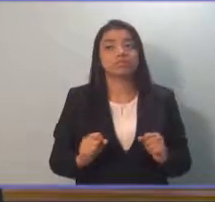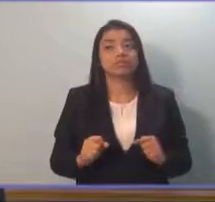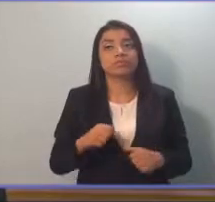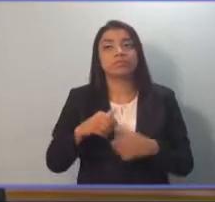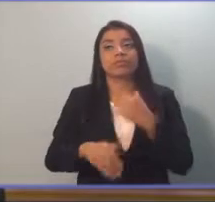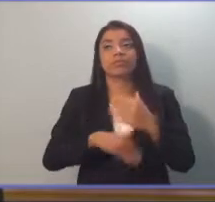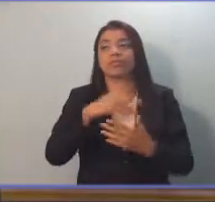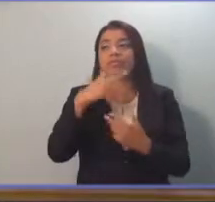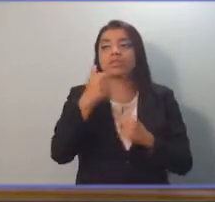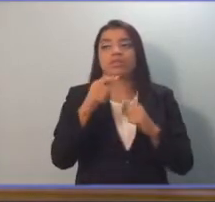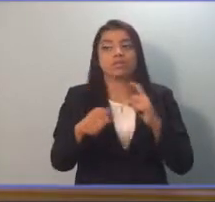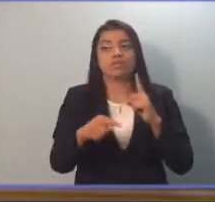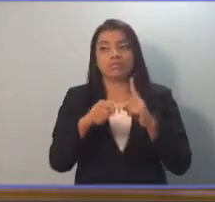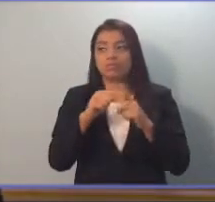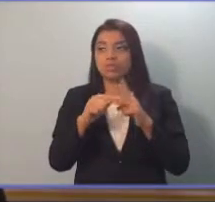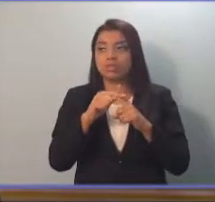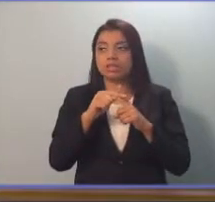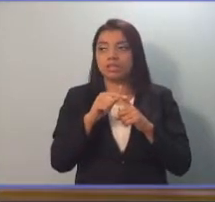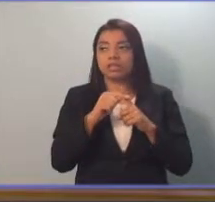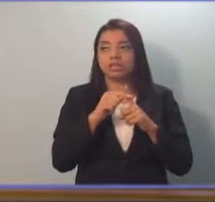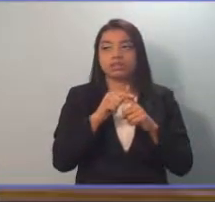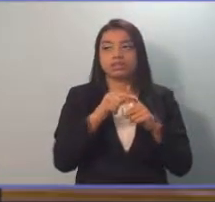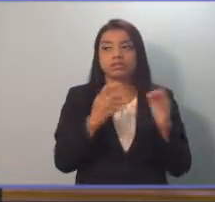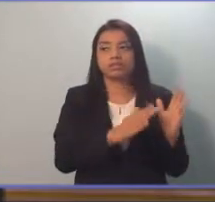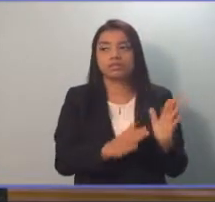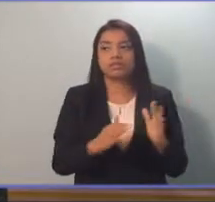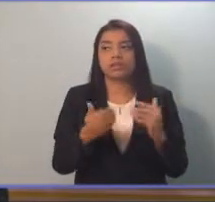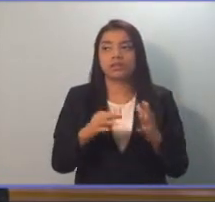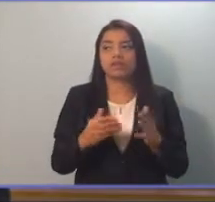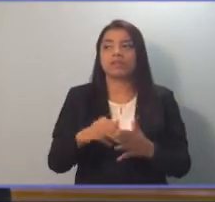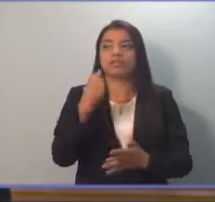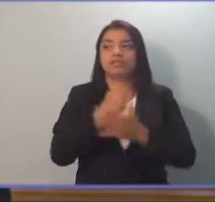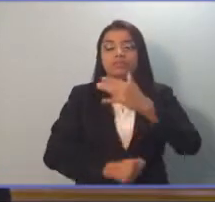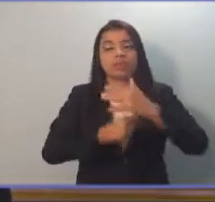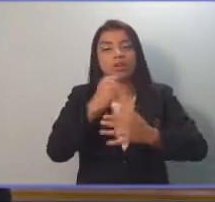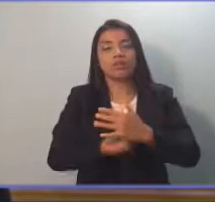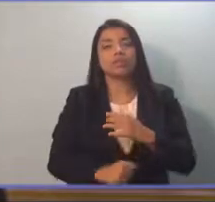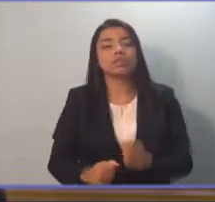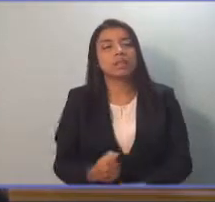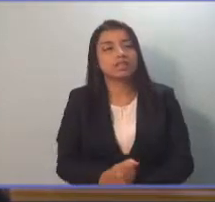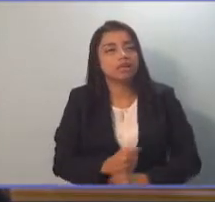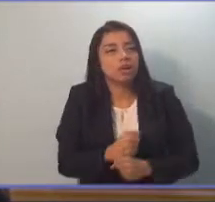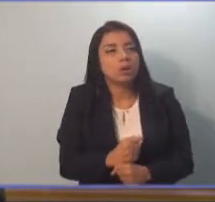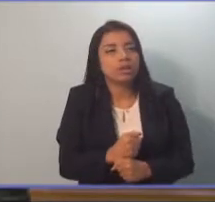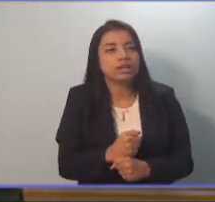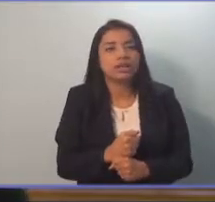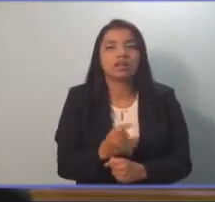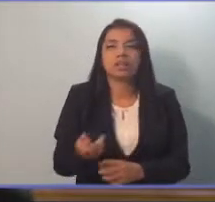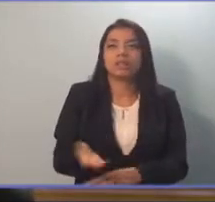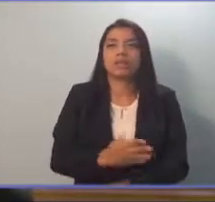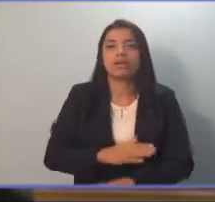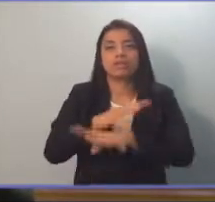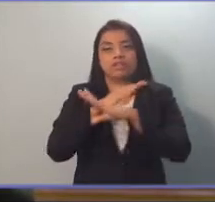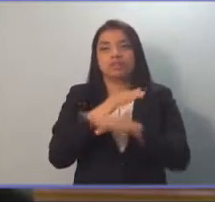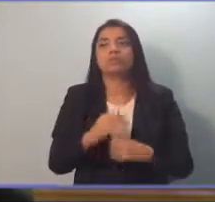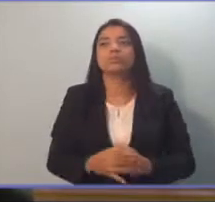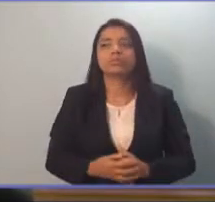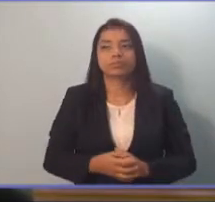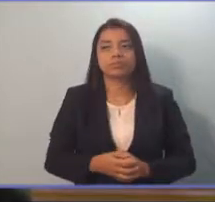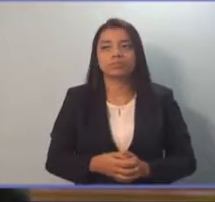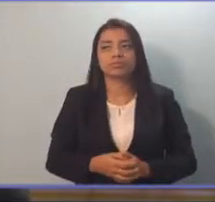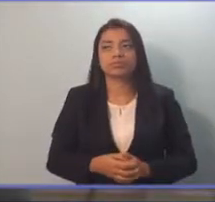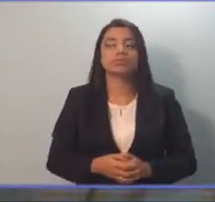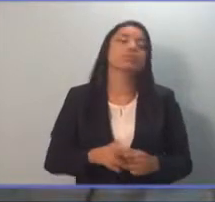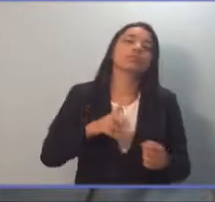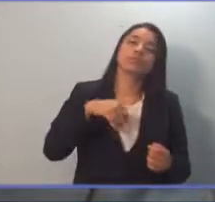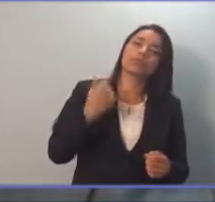incidencia positiva, la articulación de todos los esfuerzos de seguridad y prevención en cada uno de ellos.